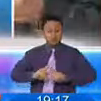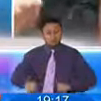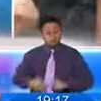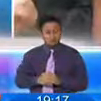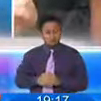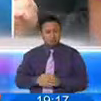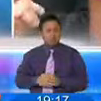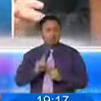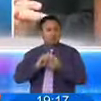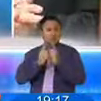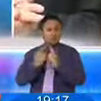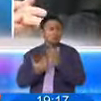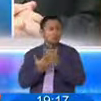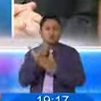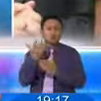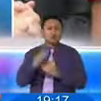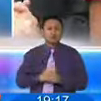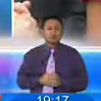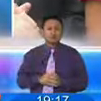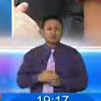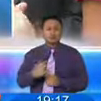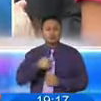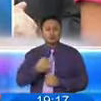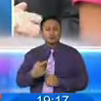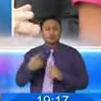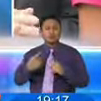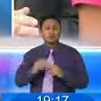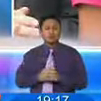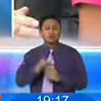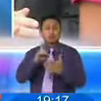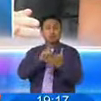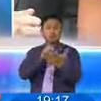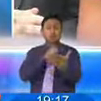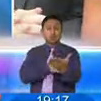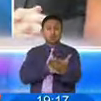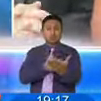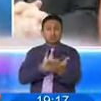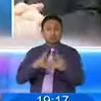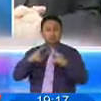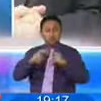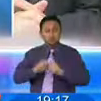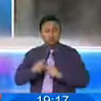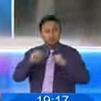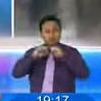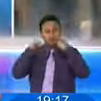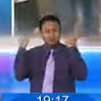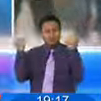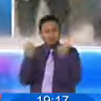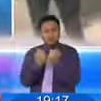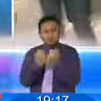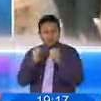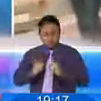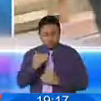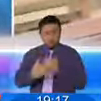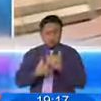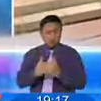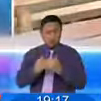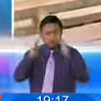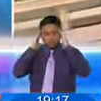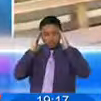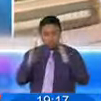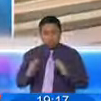una nueva etapa de la vida política. Quiero profundizar en los proyectos sociales que he venido desarrollando,